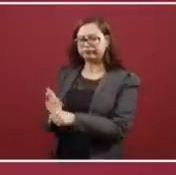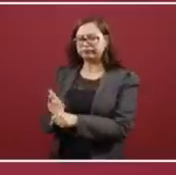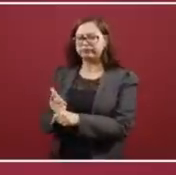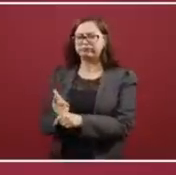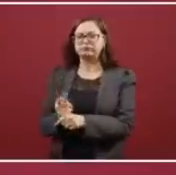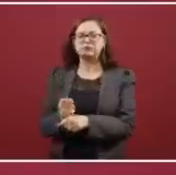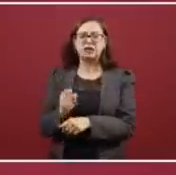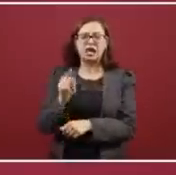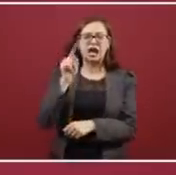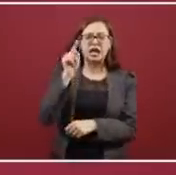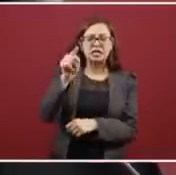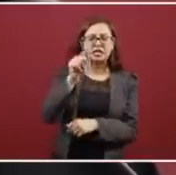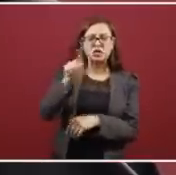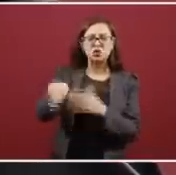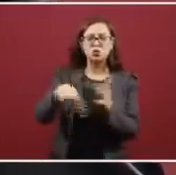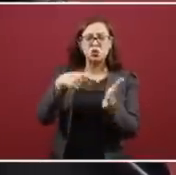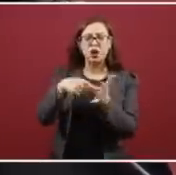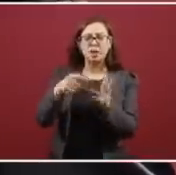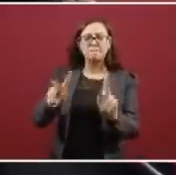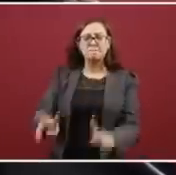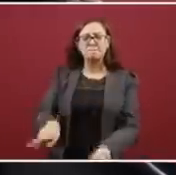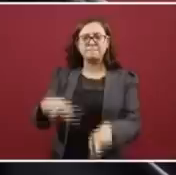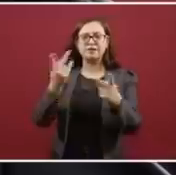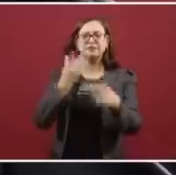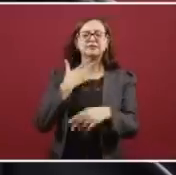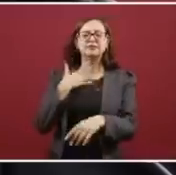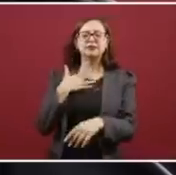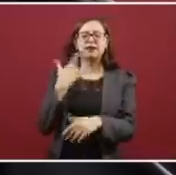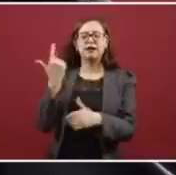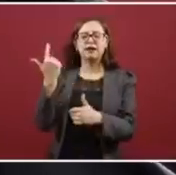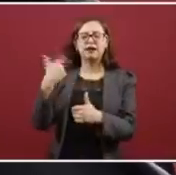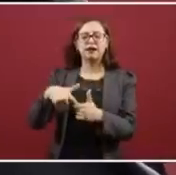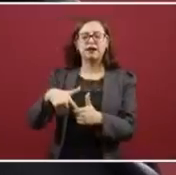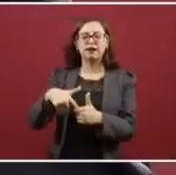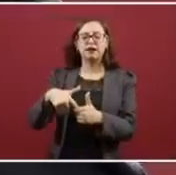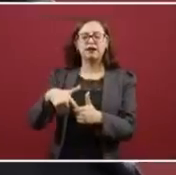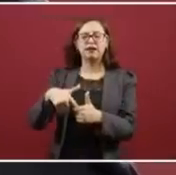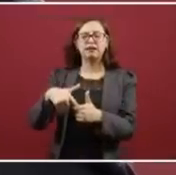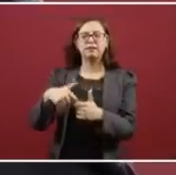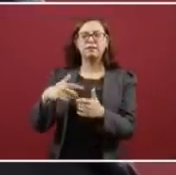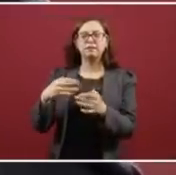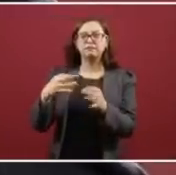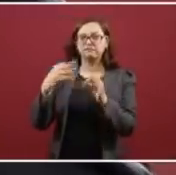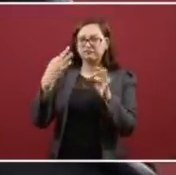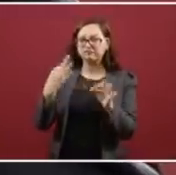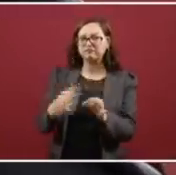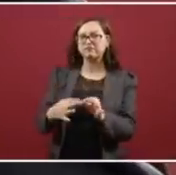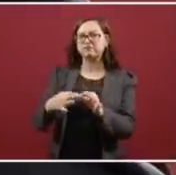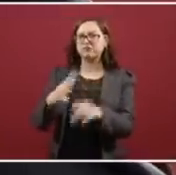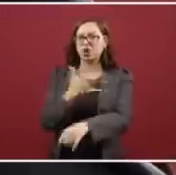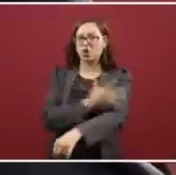gasolineras que dan completo